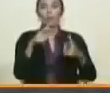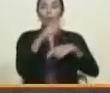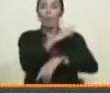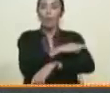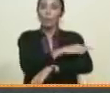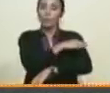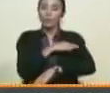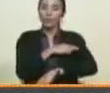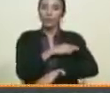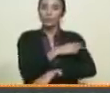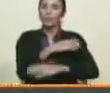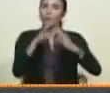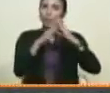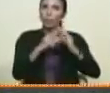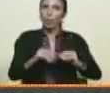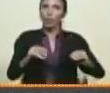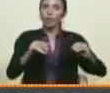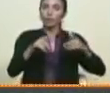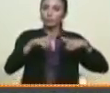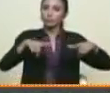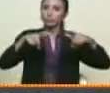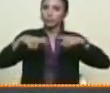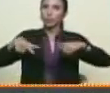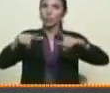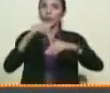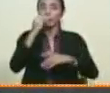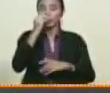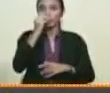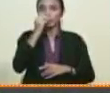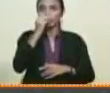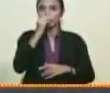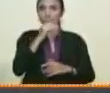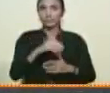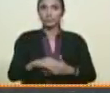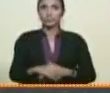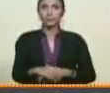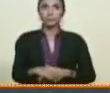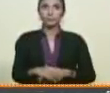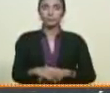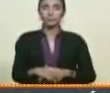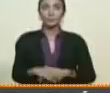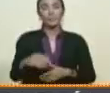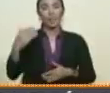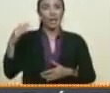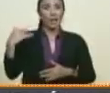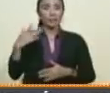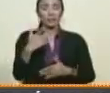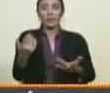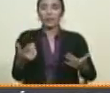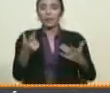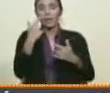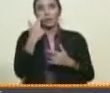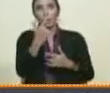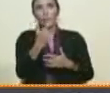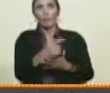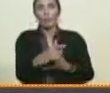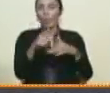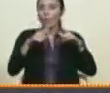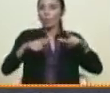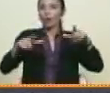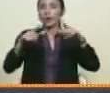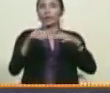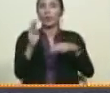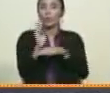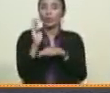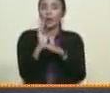viene a cubrir toda la demanda de pacientes que tenemos en la zona podemos observar la sala de alto